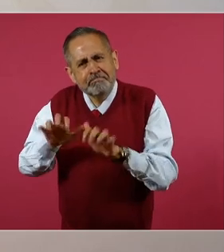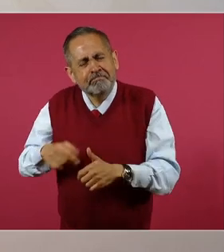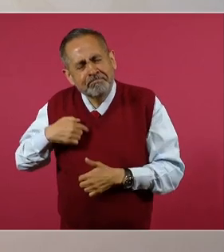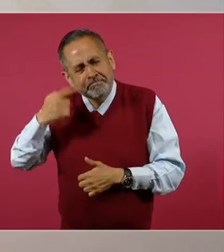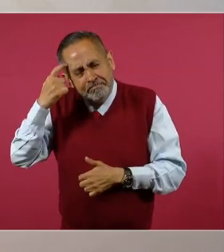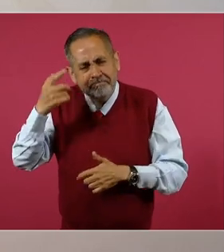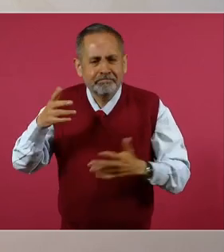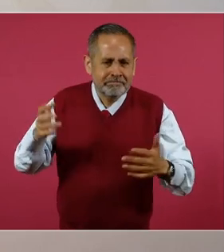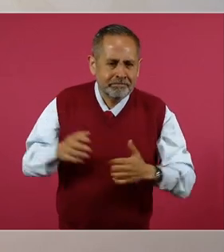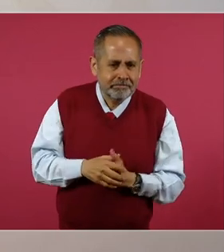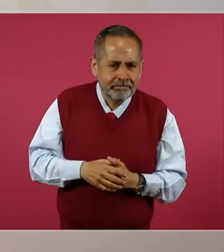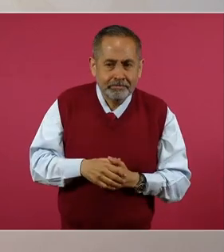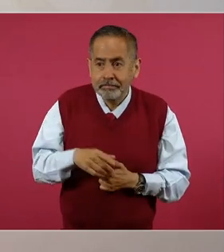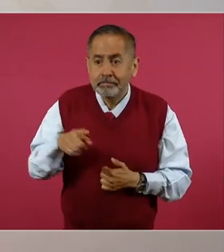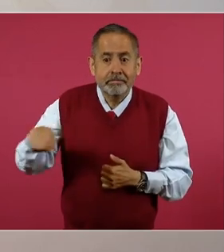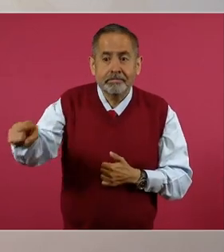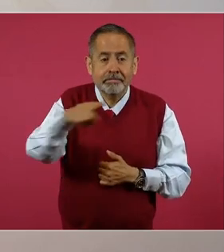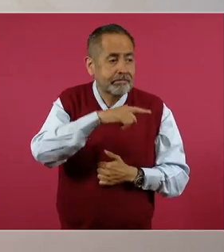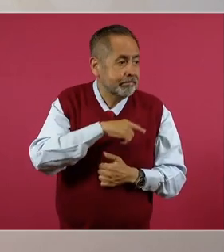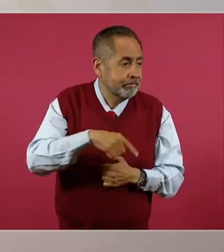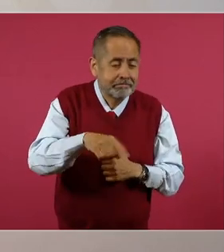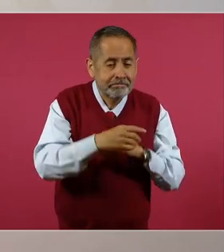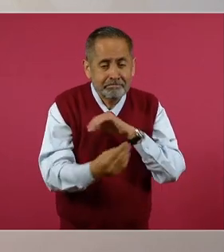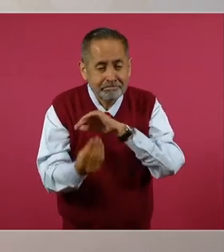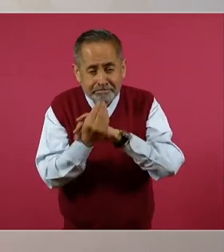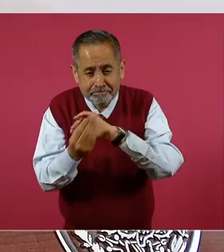Ahora, si no me hacen caso,